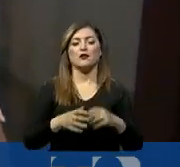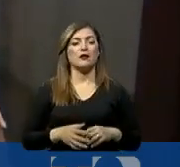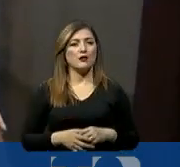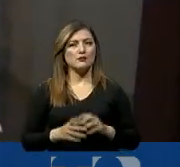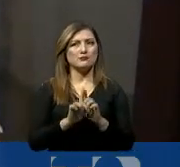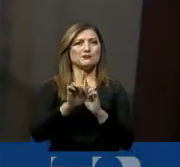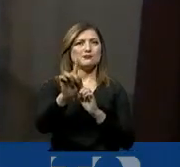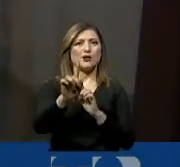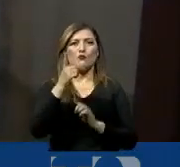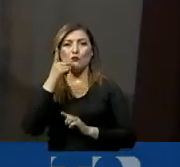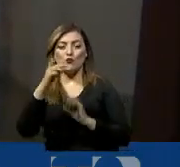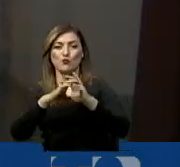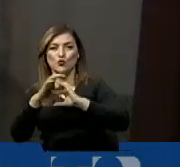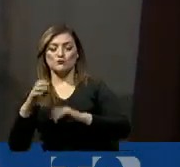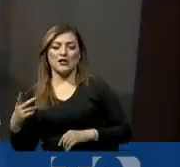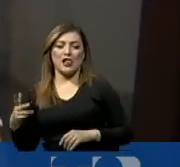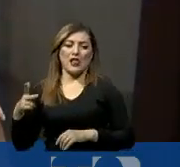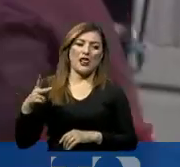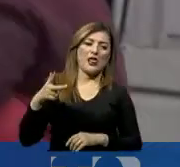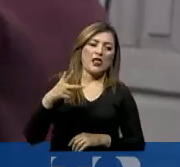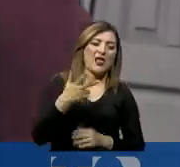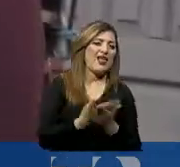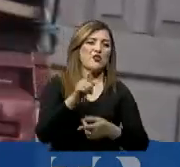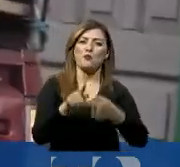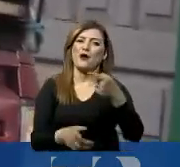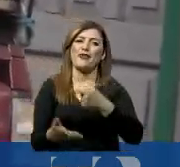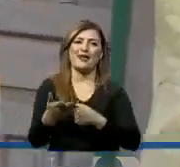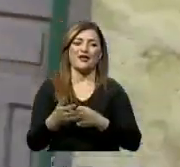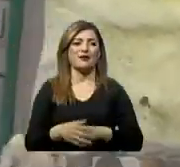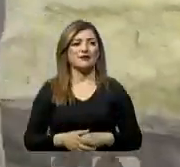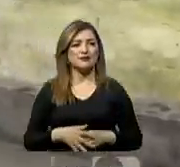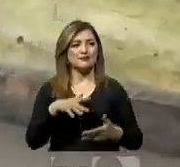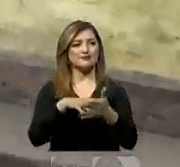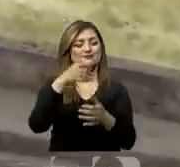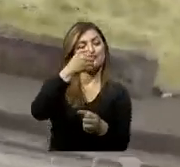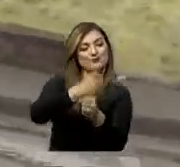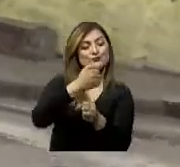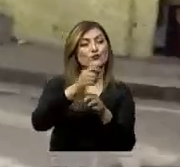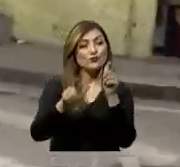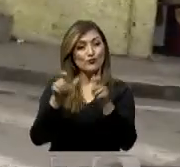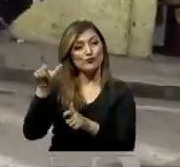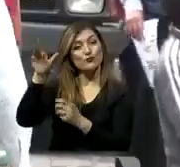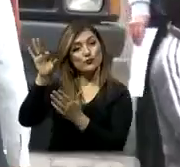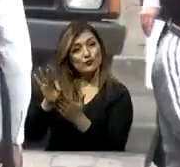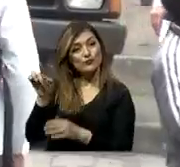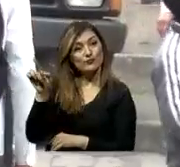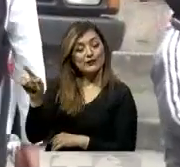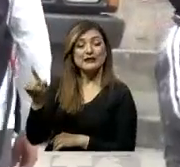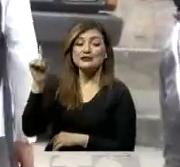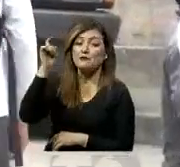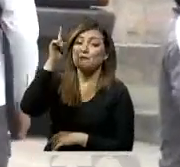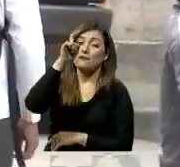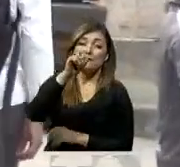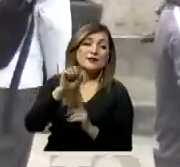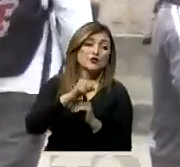el transporte público urbano llegue a esas zonas. Entre tanto, estudiantes, trabajadores y habitantes de las zonas altas enfrentan a